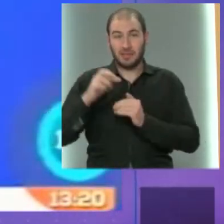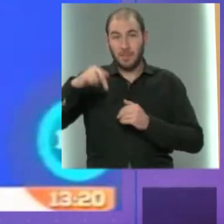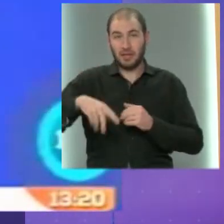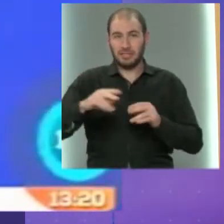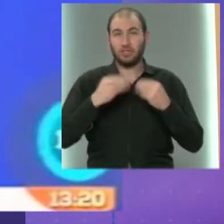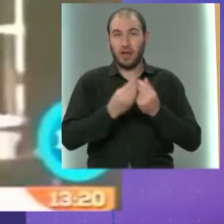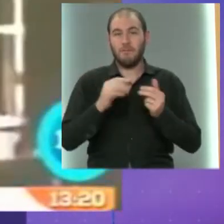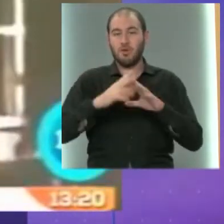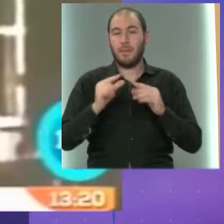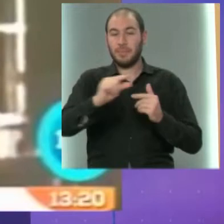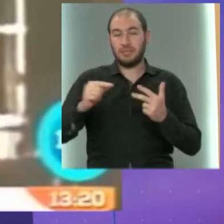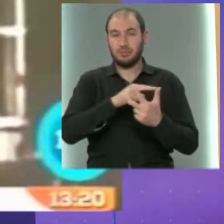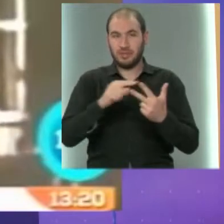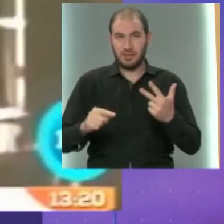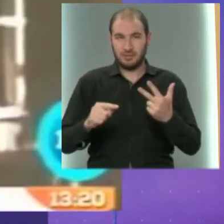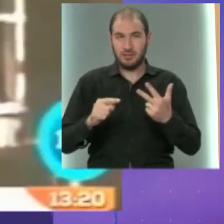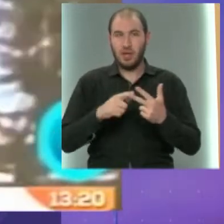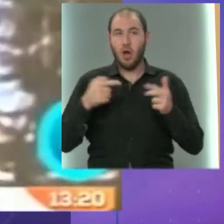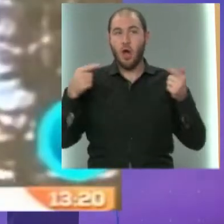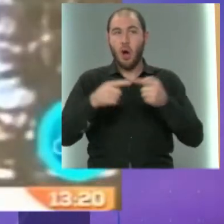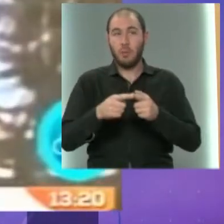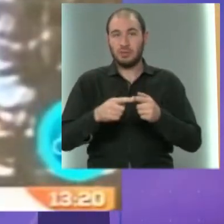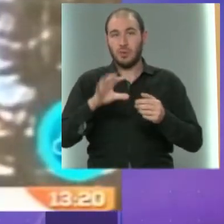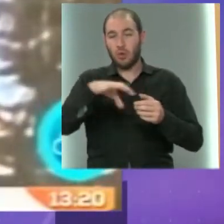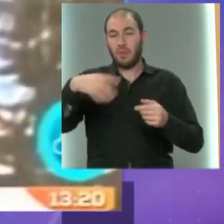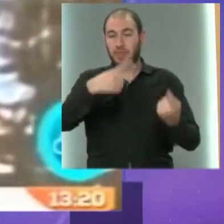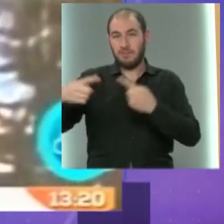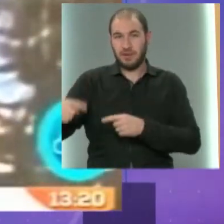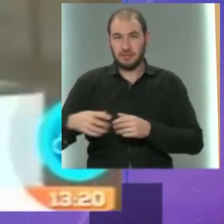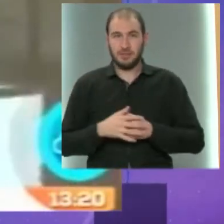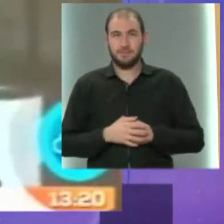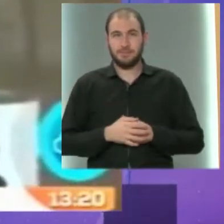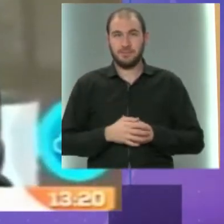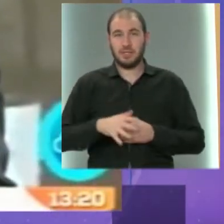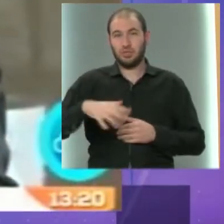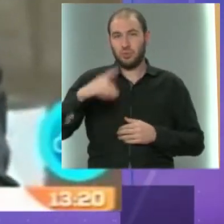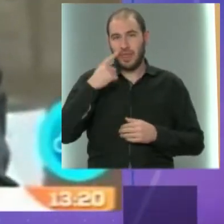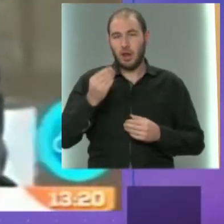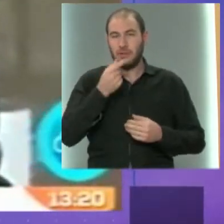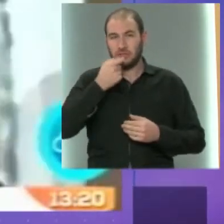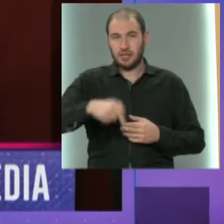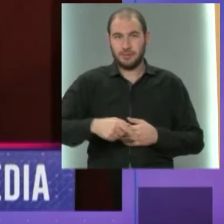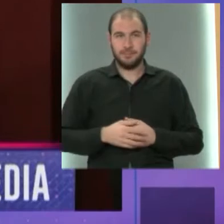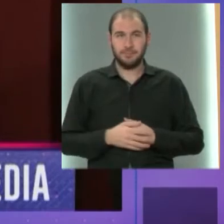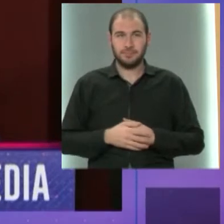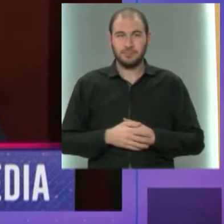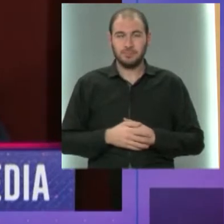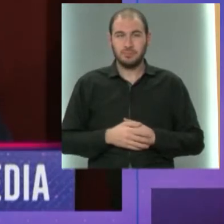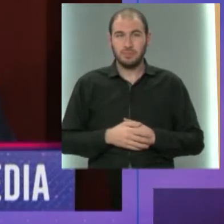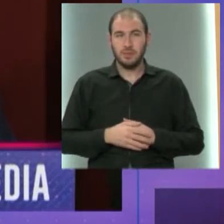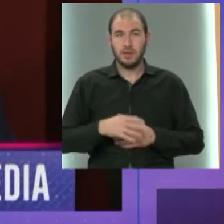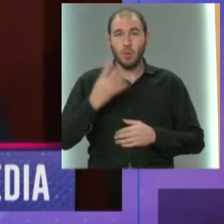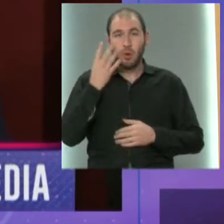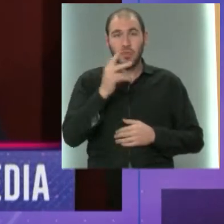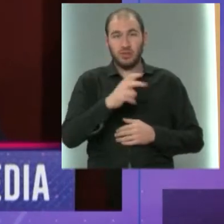Son 3 líneas de créditos diferentes que apuntan a diferentes sectores, segmentos de la ciudadanía mendocina. Están en el orden de las